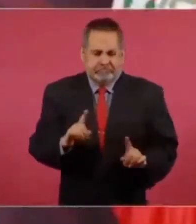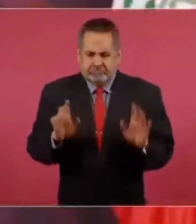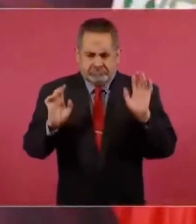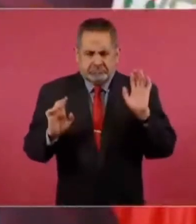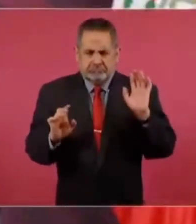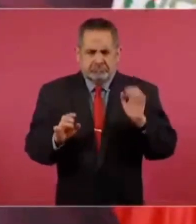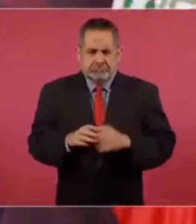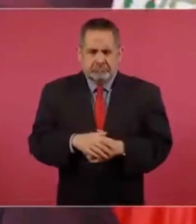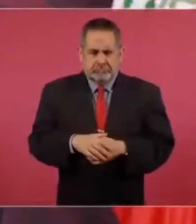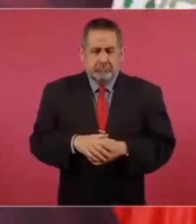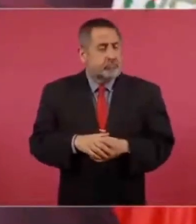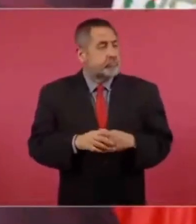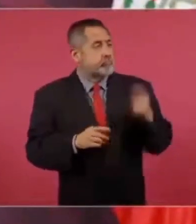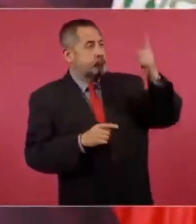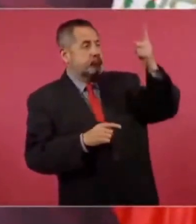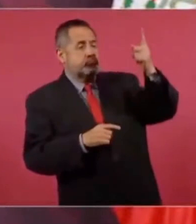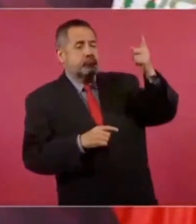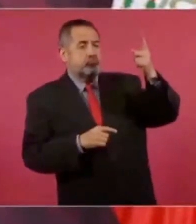no vengo de arriba,